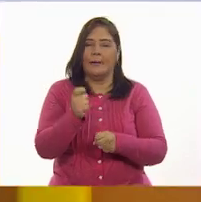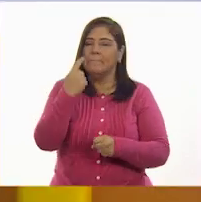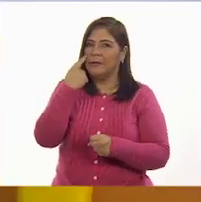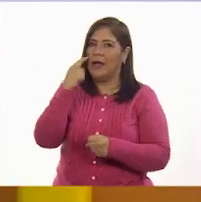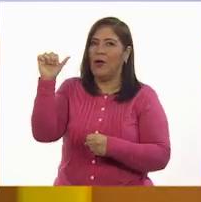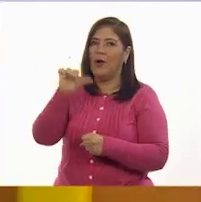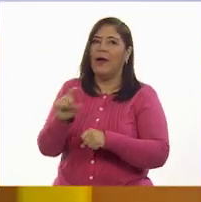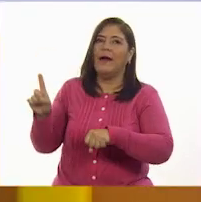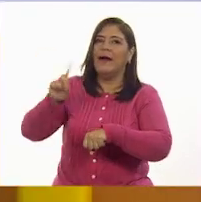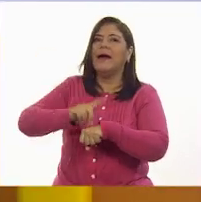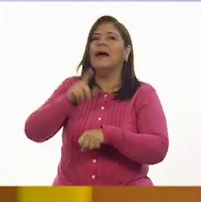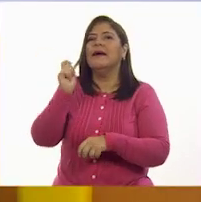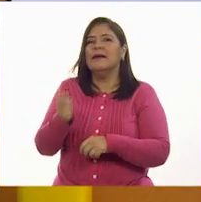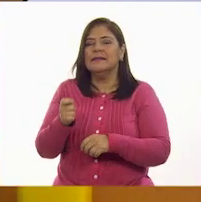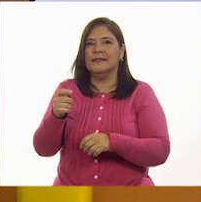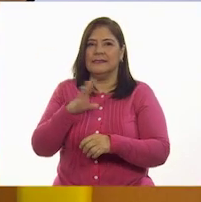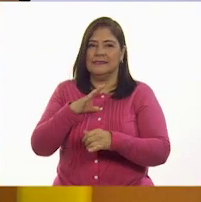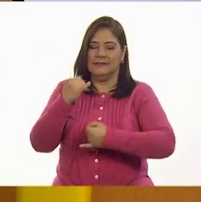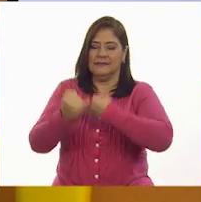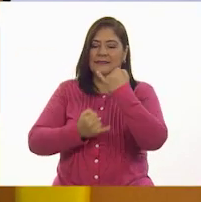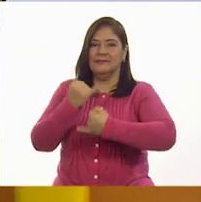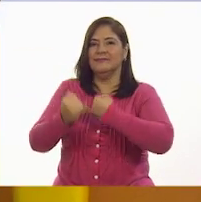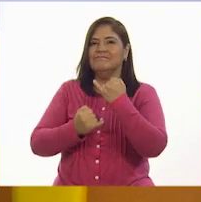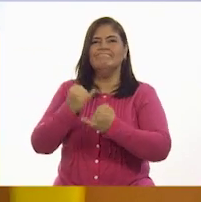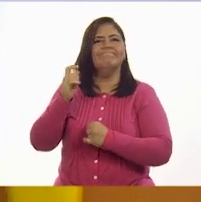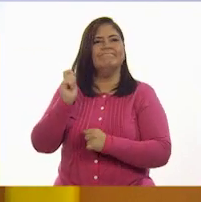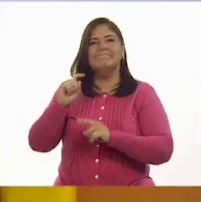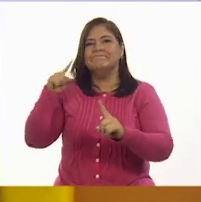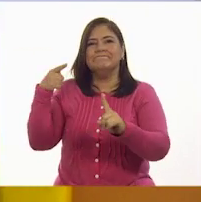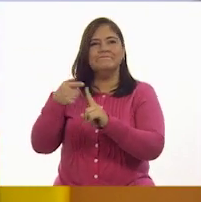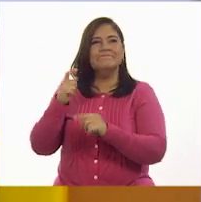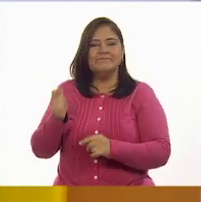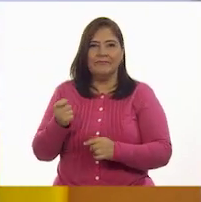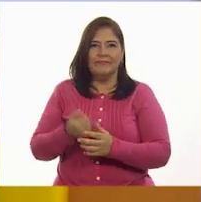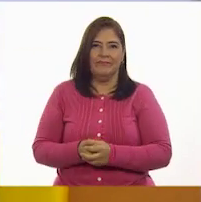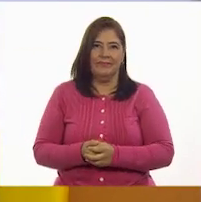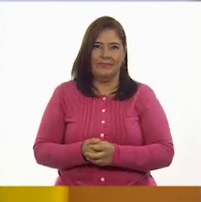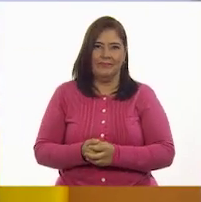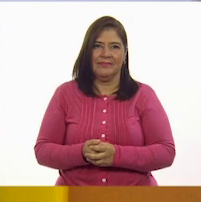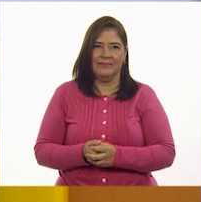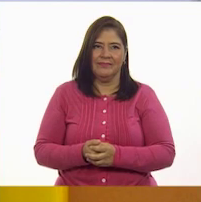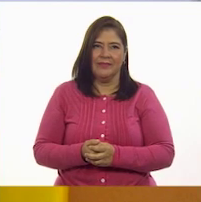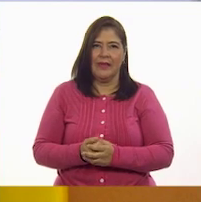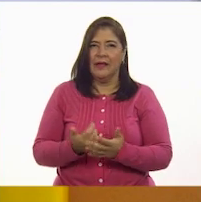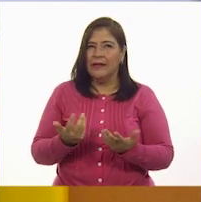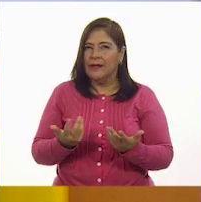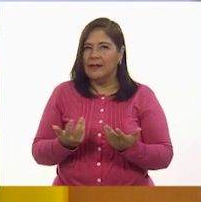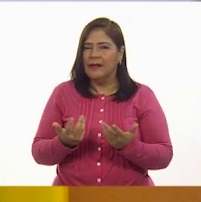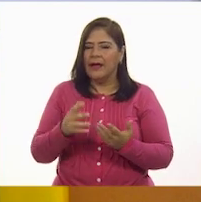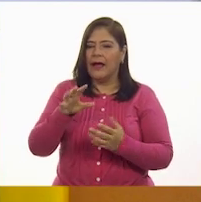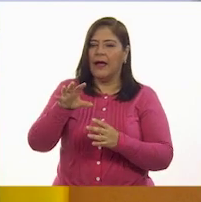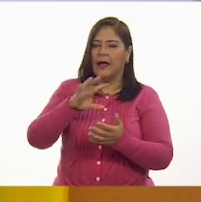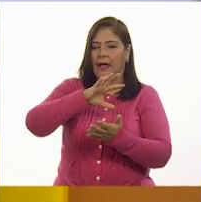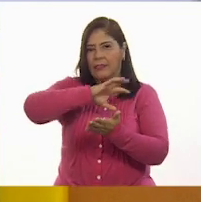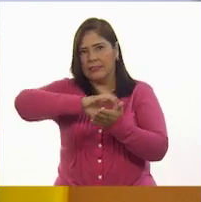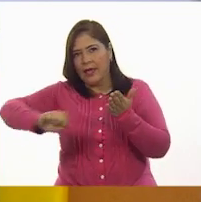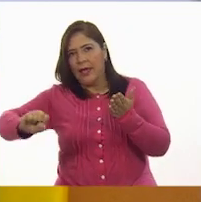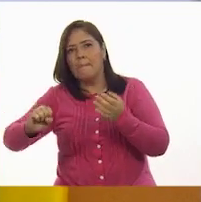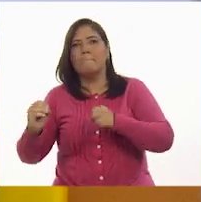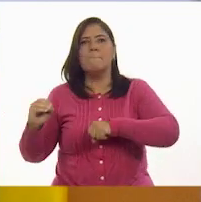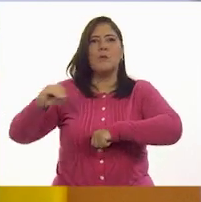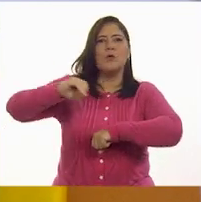día de hoy justamente traigo un juego que tiene que ver con esto de quitar o